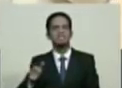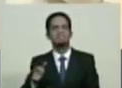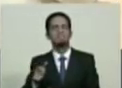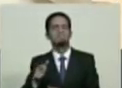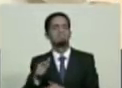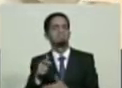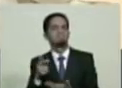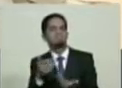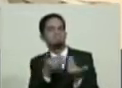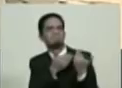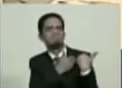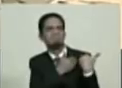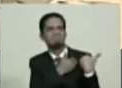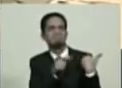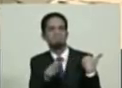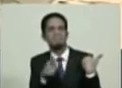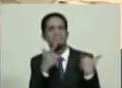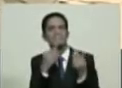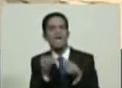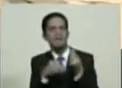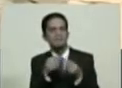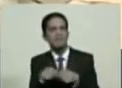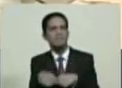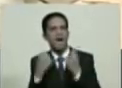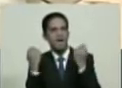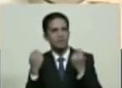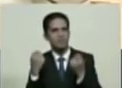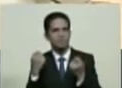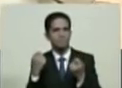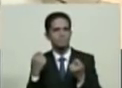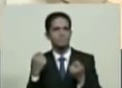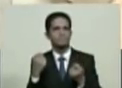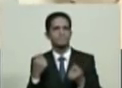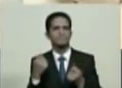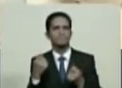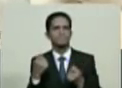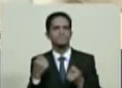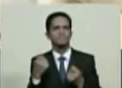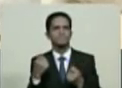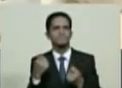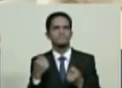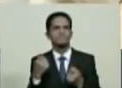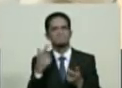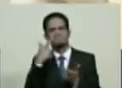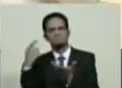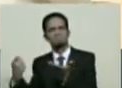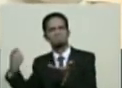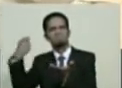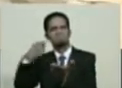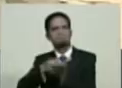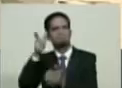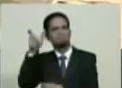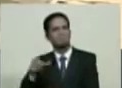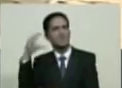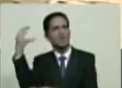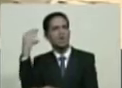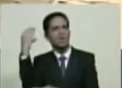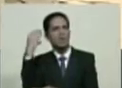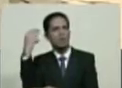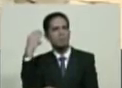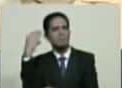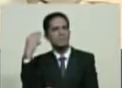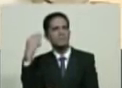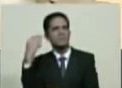de ejecutar estos actos de sabotaje, contratado por autores intelectuales desde Colombia, la frontera